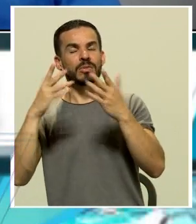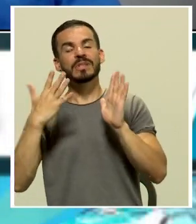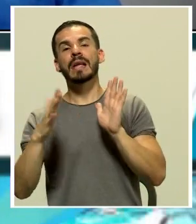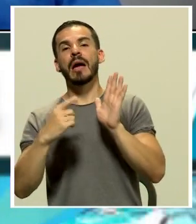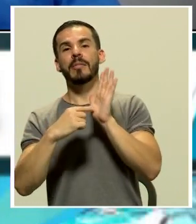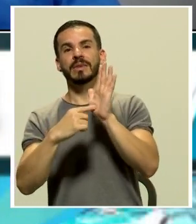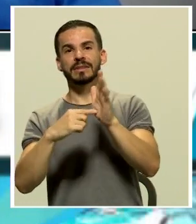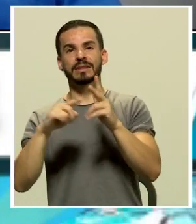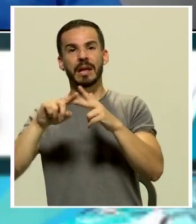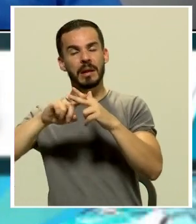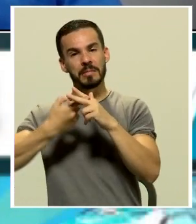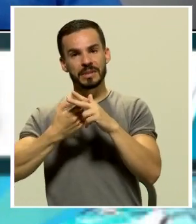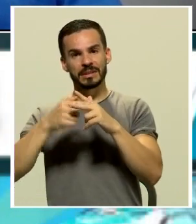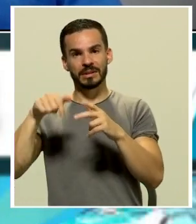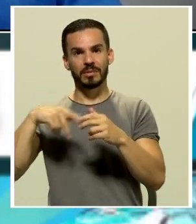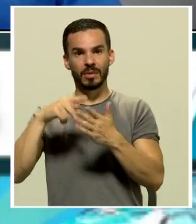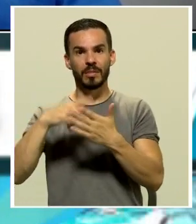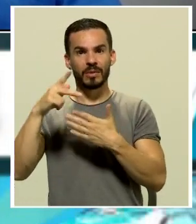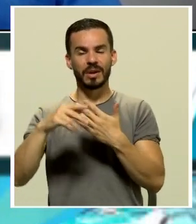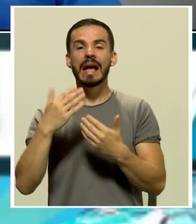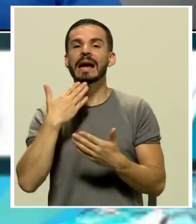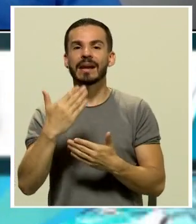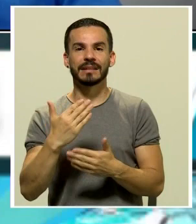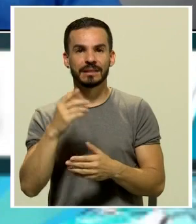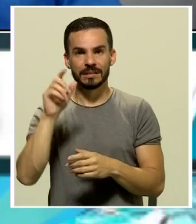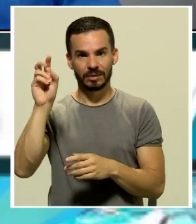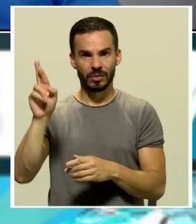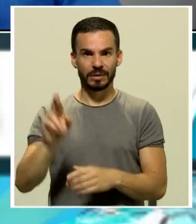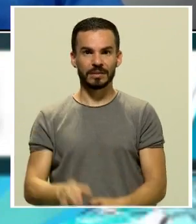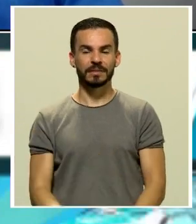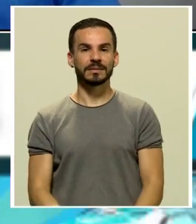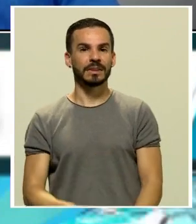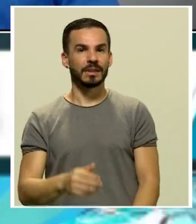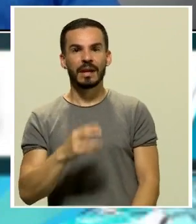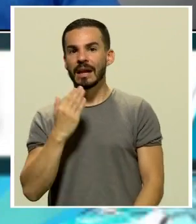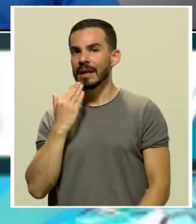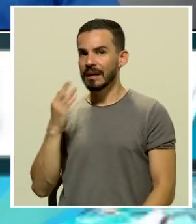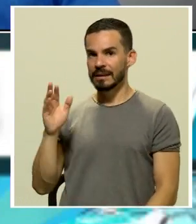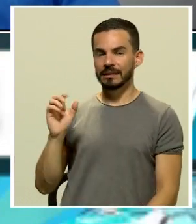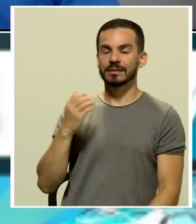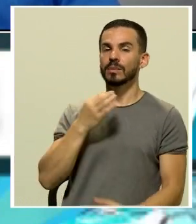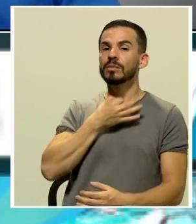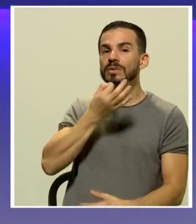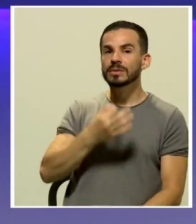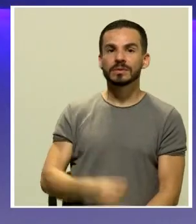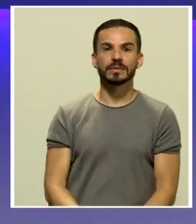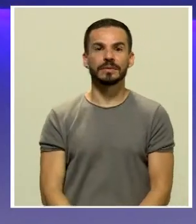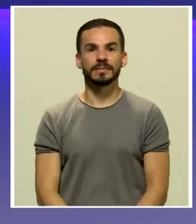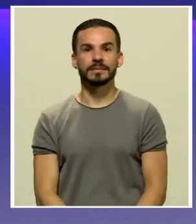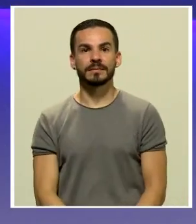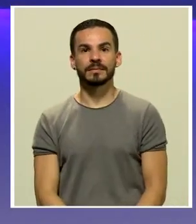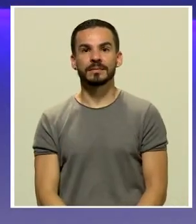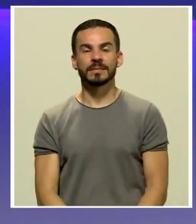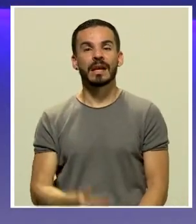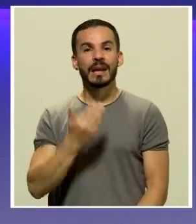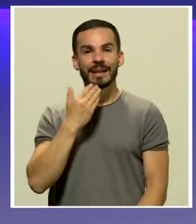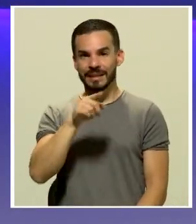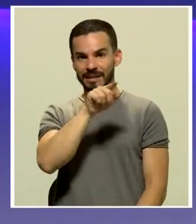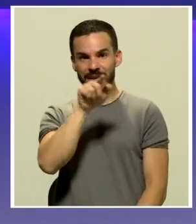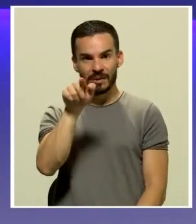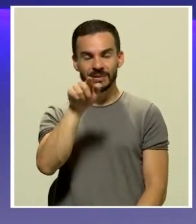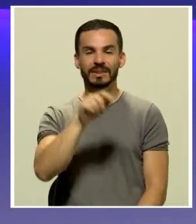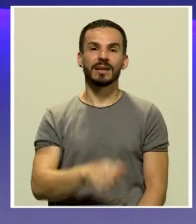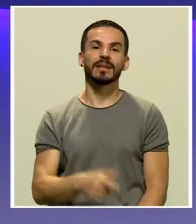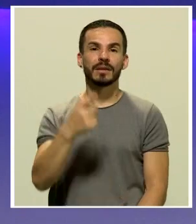presentamos al inicio del programa. Gracias, don Roberto. Muchas gracias, Ernesto. Mucho gusto. Gracias también a